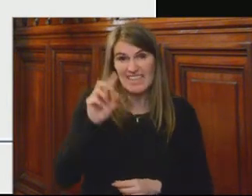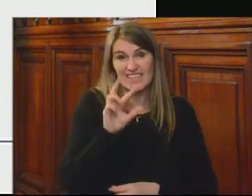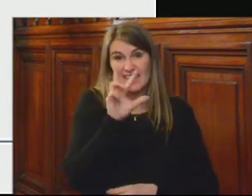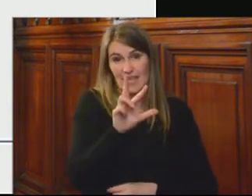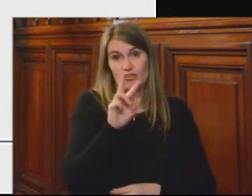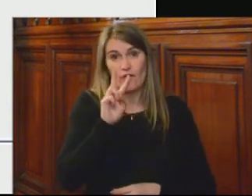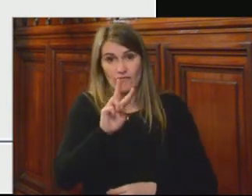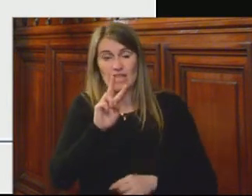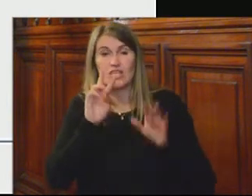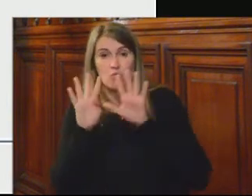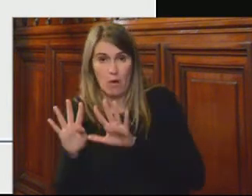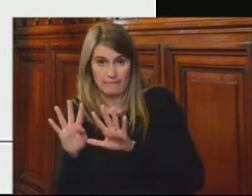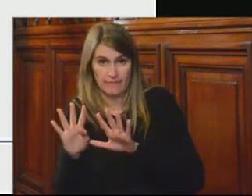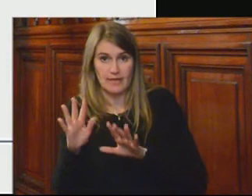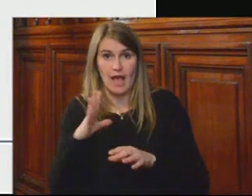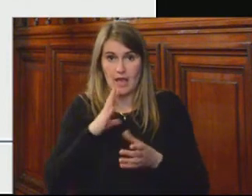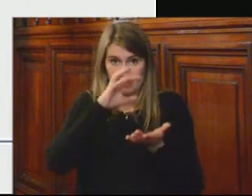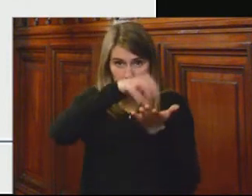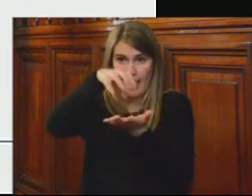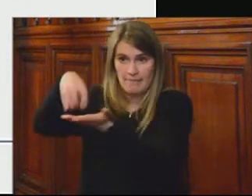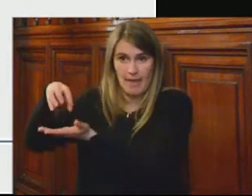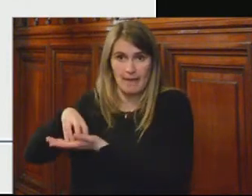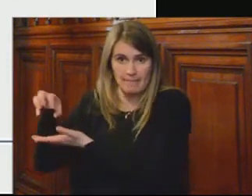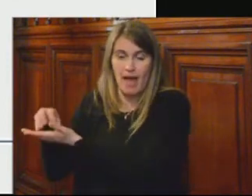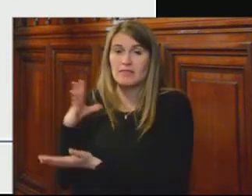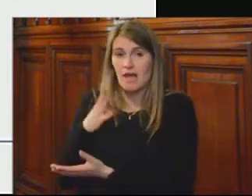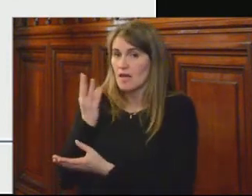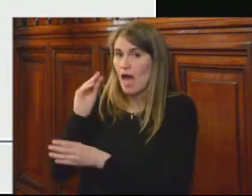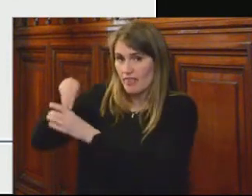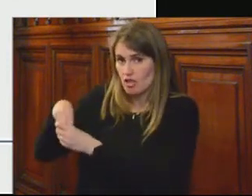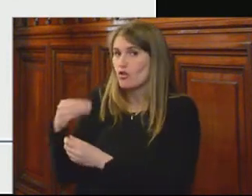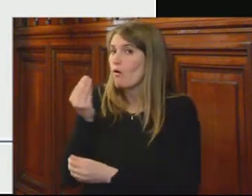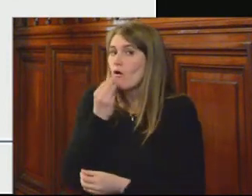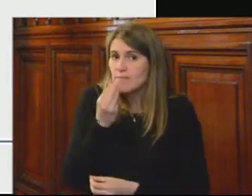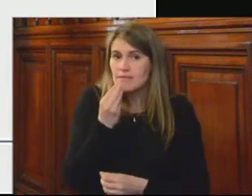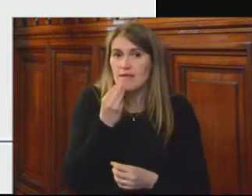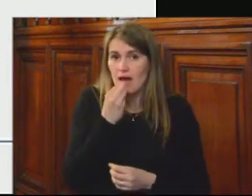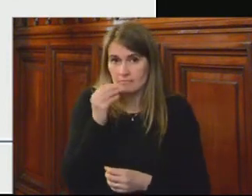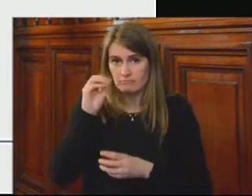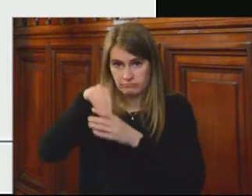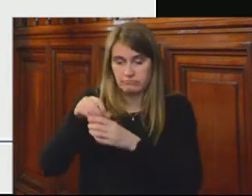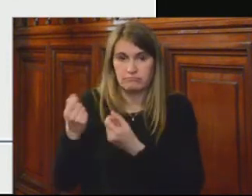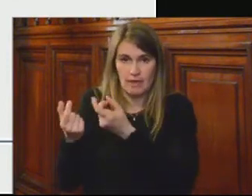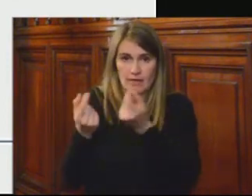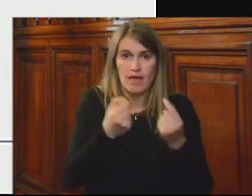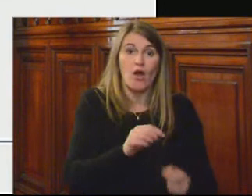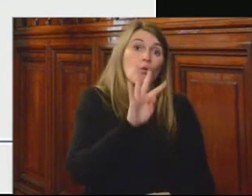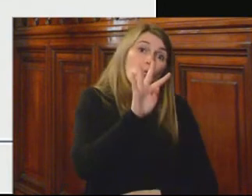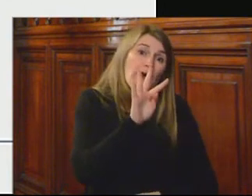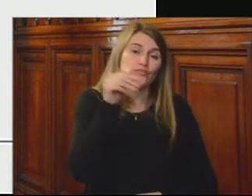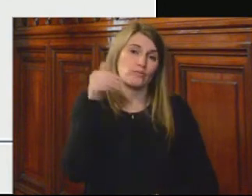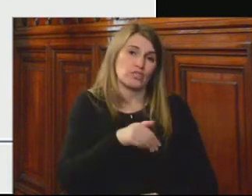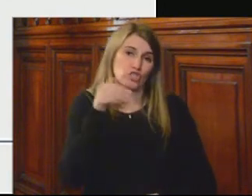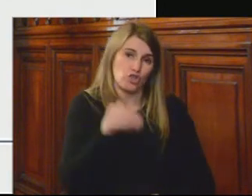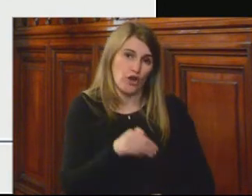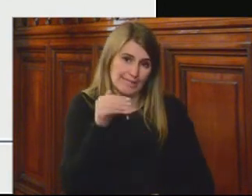15.329 planteles con el programa de alimentación escolar, donde casi 4 millones de personas, se dice fácil,